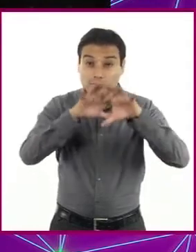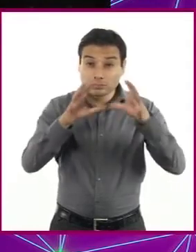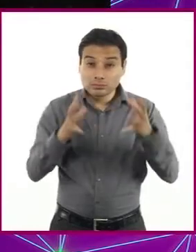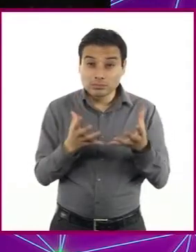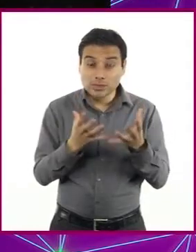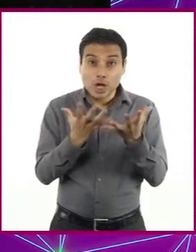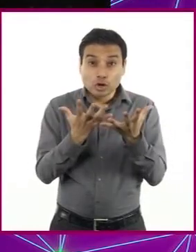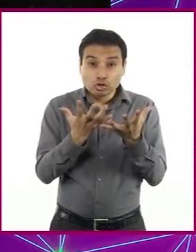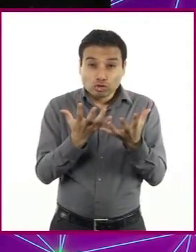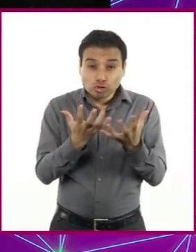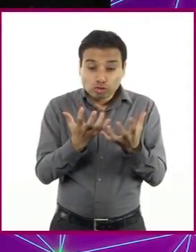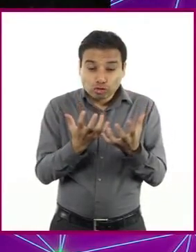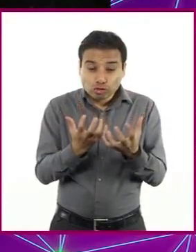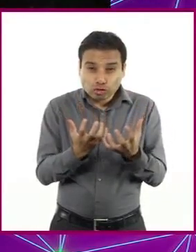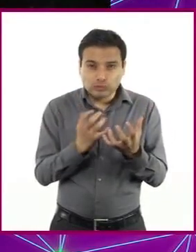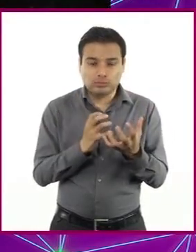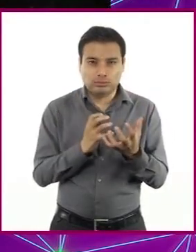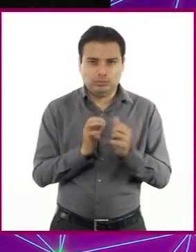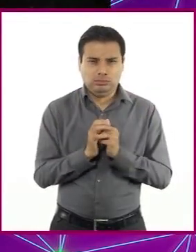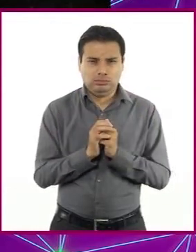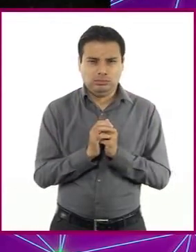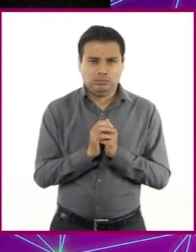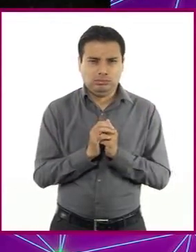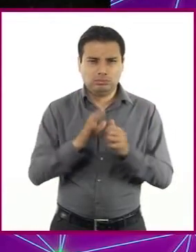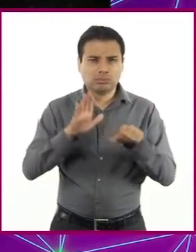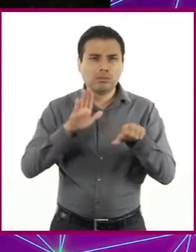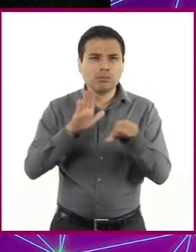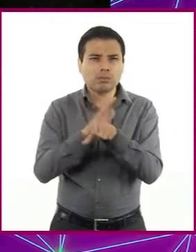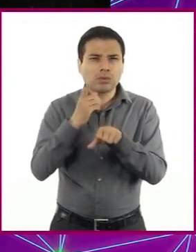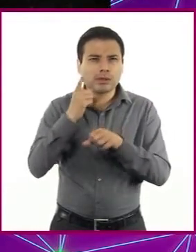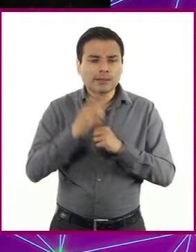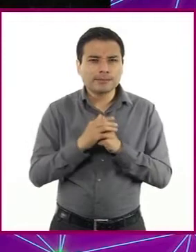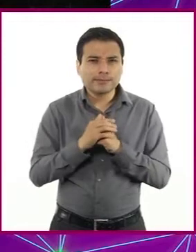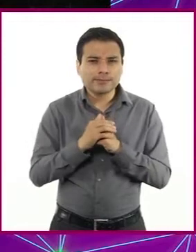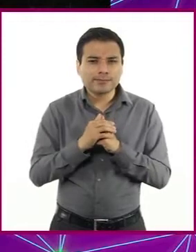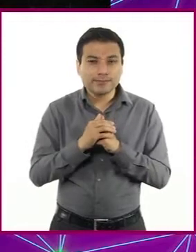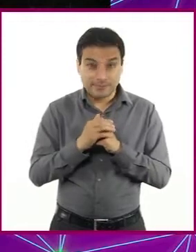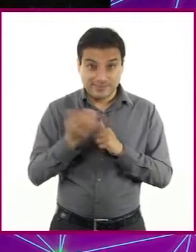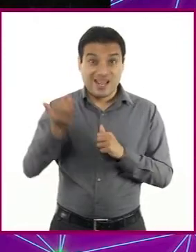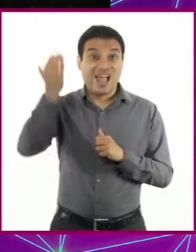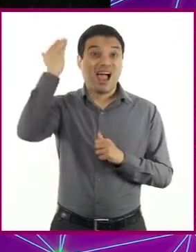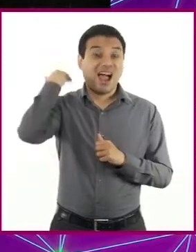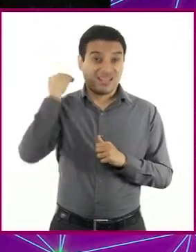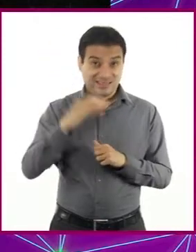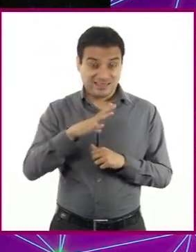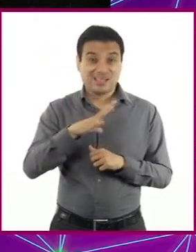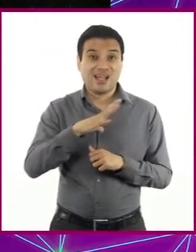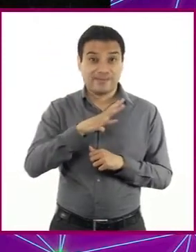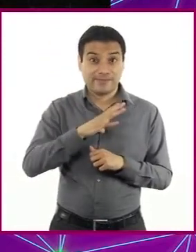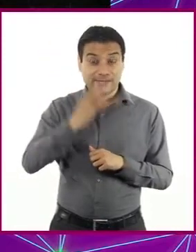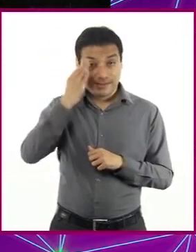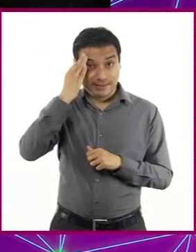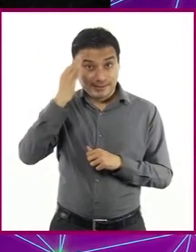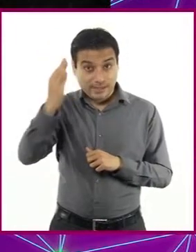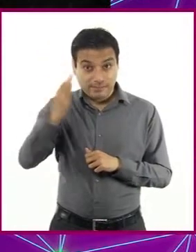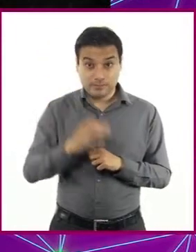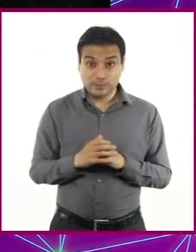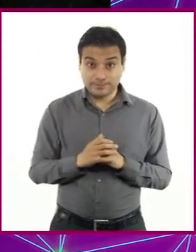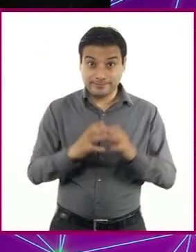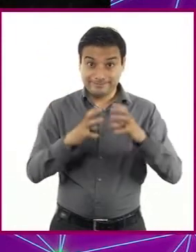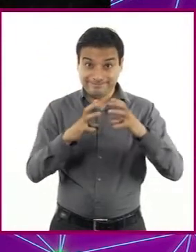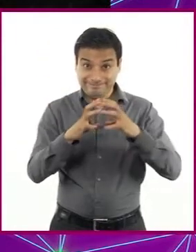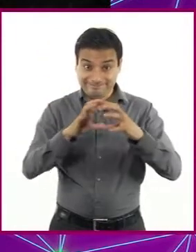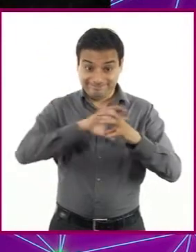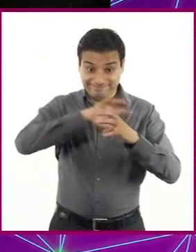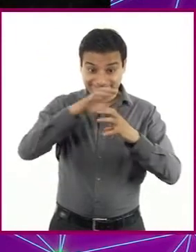como gran oxidación al momento de la historia de la Tierra cuando hubo un crecimiento importante en la cantidad de minerales.